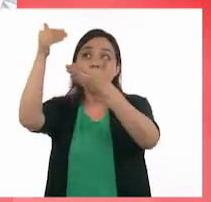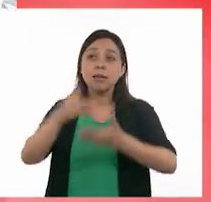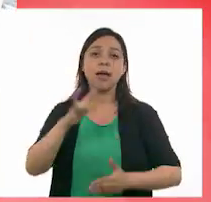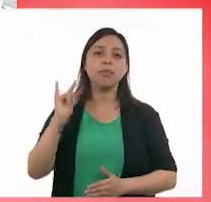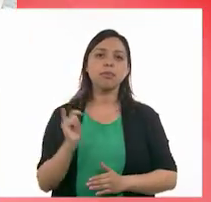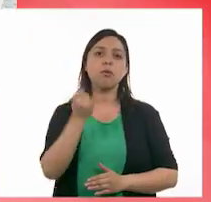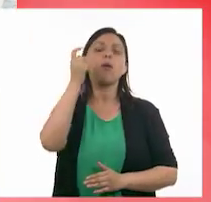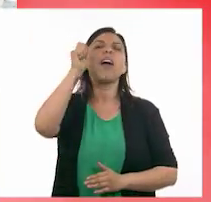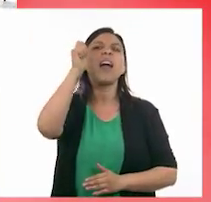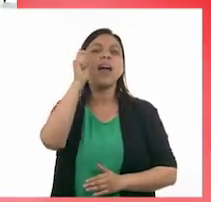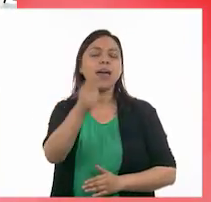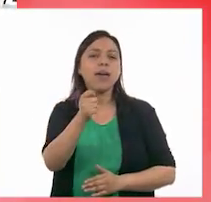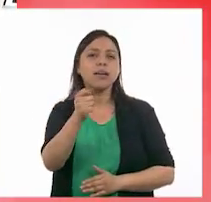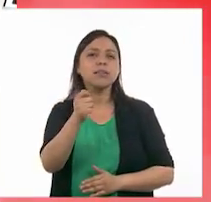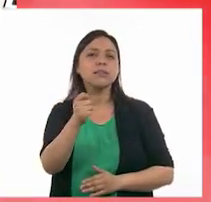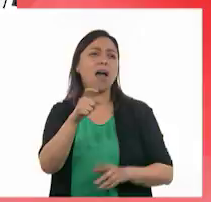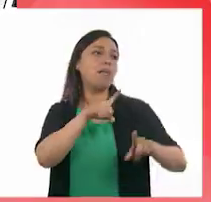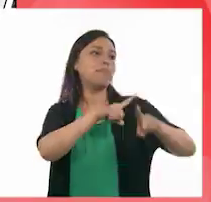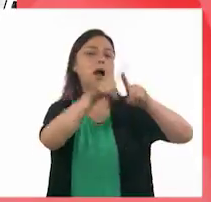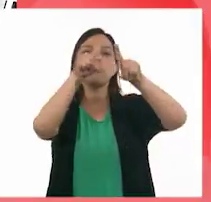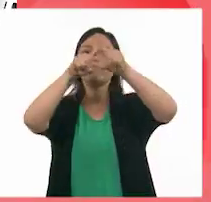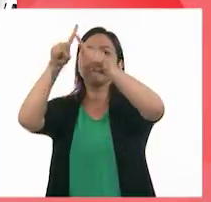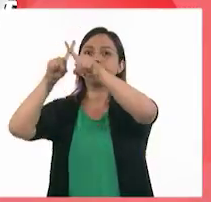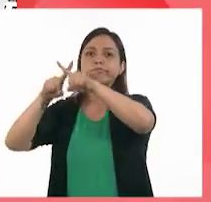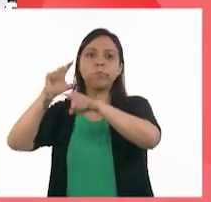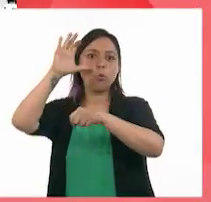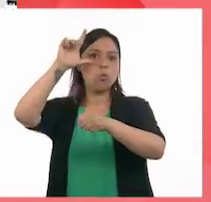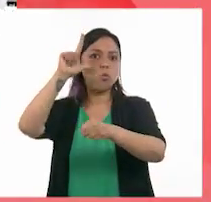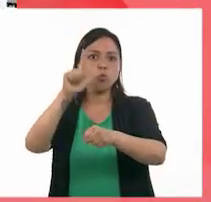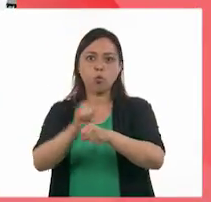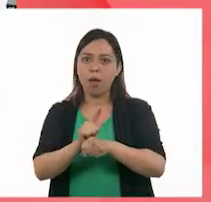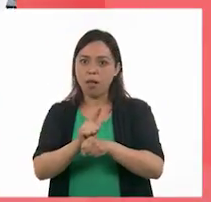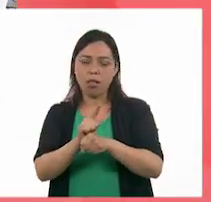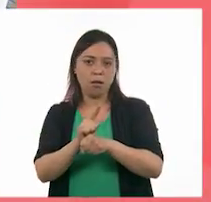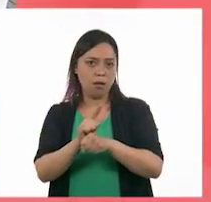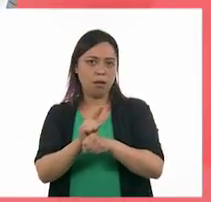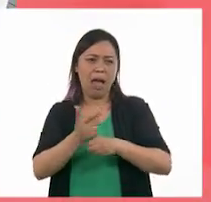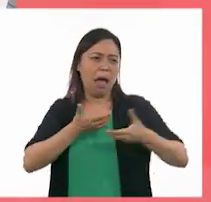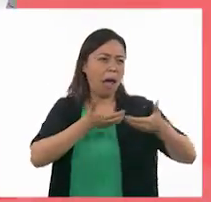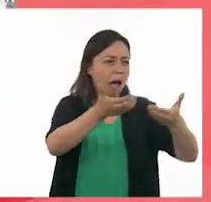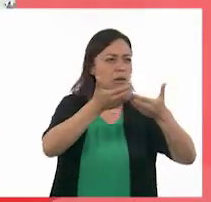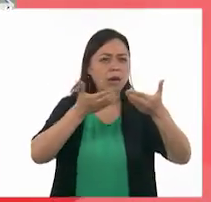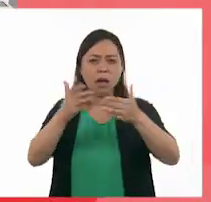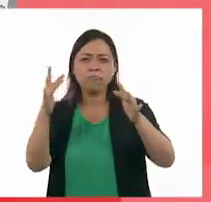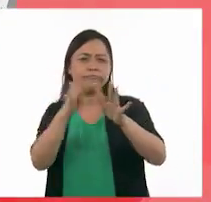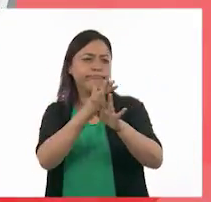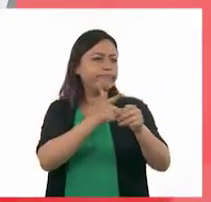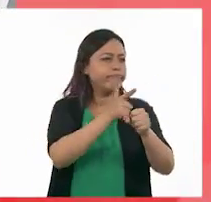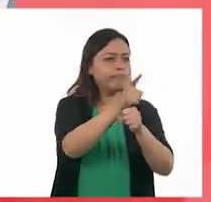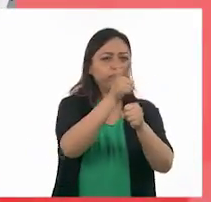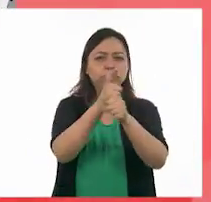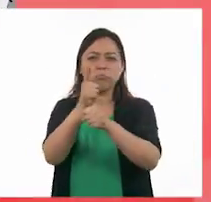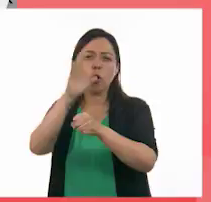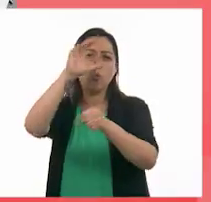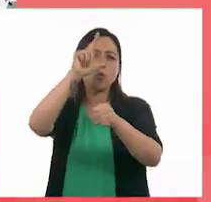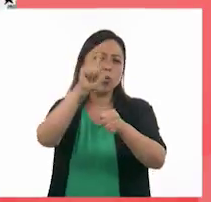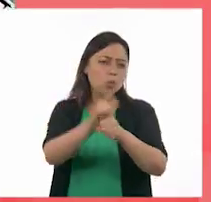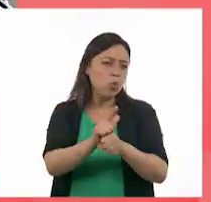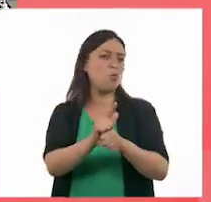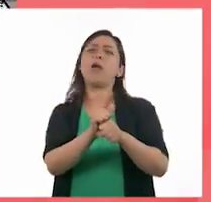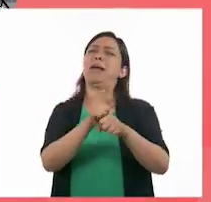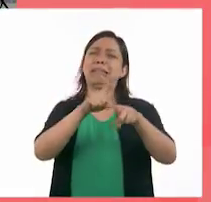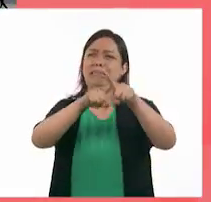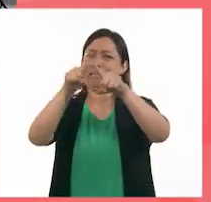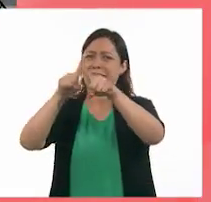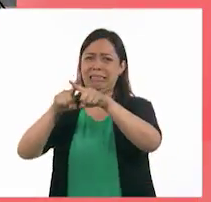Tijuana este concepto de diversidad cultural, ¿no? Podemos encontrar en todas las calles, en toda la ciudad, podemos encontrar la cultura haitiana ya